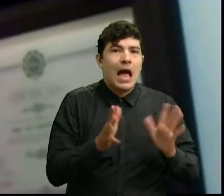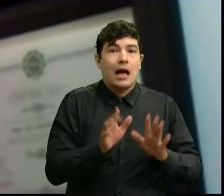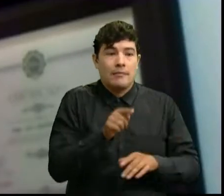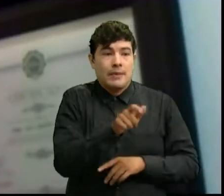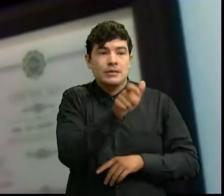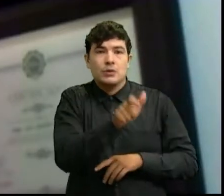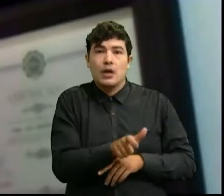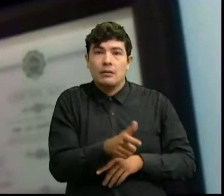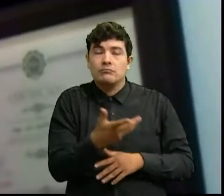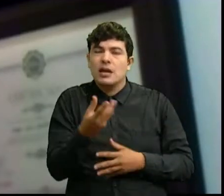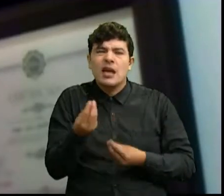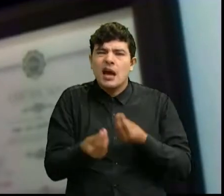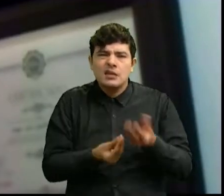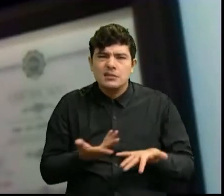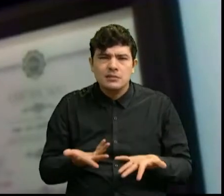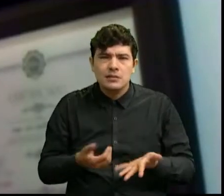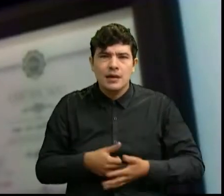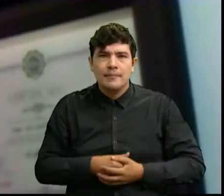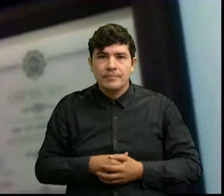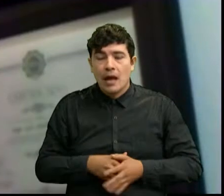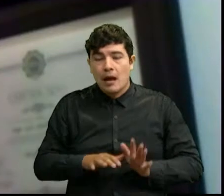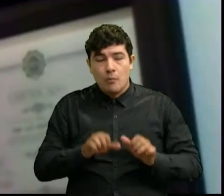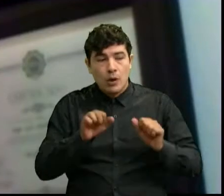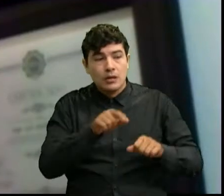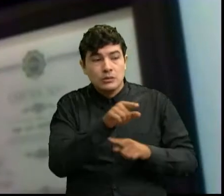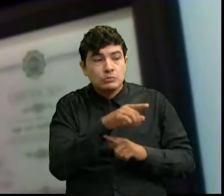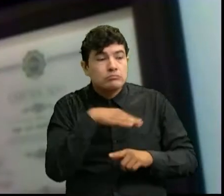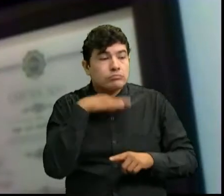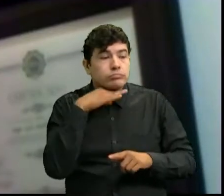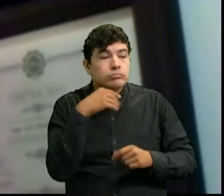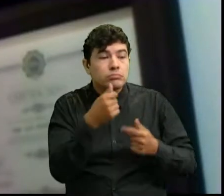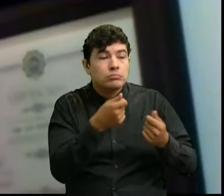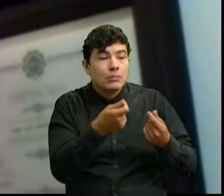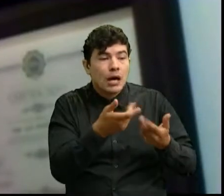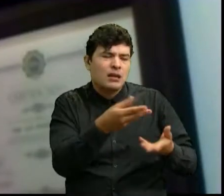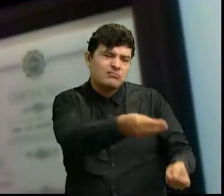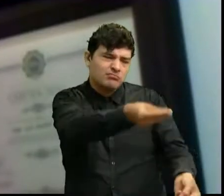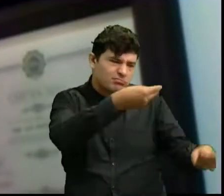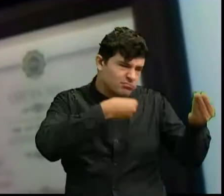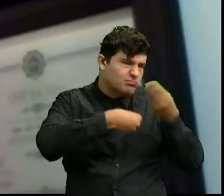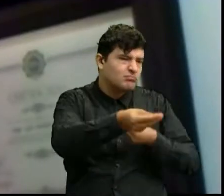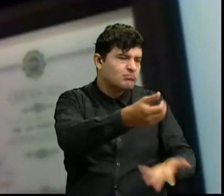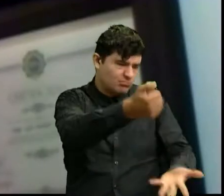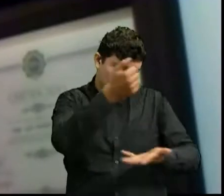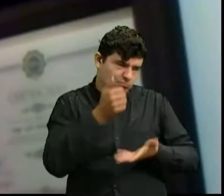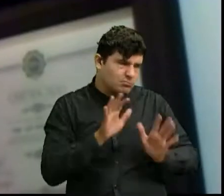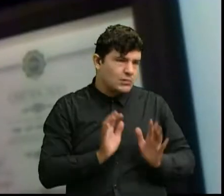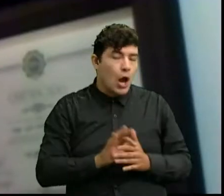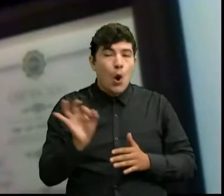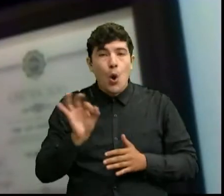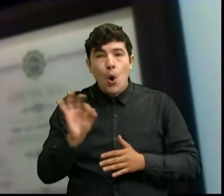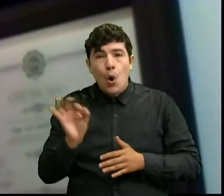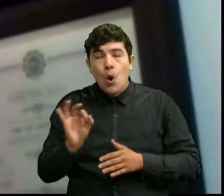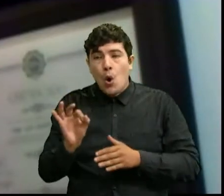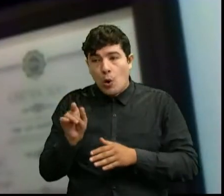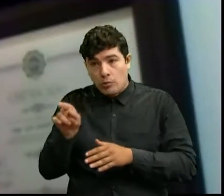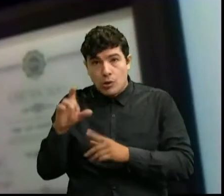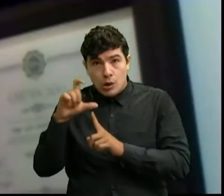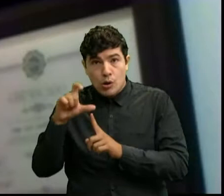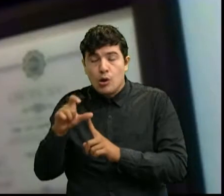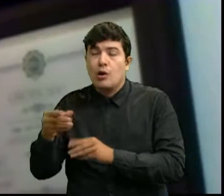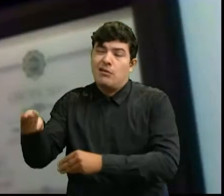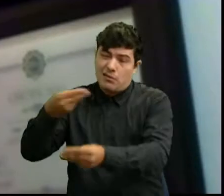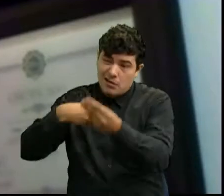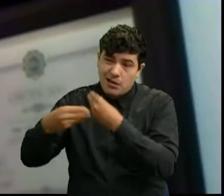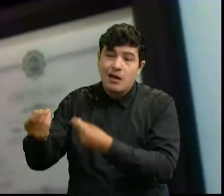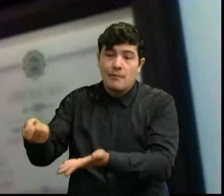optar por pedir la reclamación de ese saldo o que le paguen la indemnización sustitutiva. De igual manera opera cuando la persona no